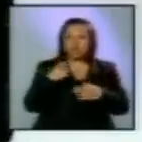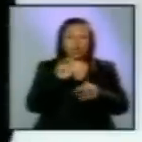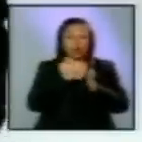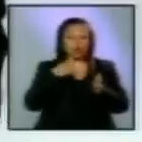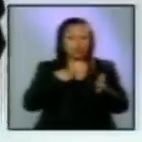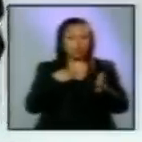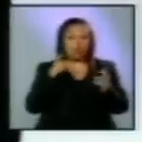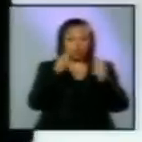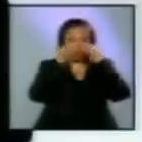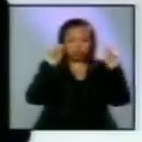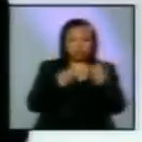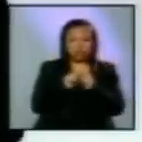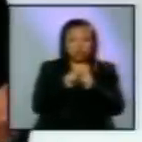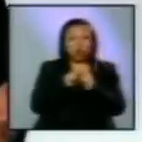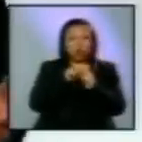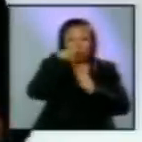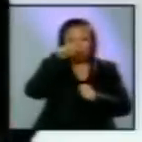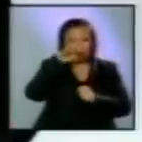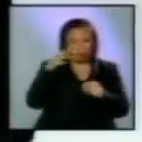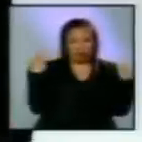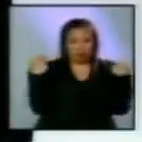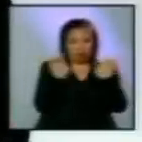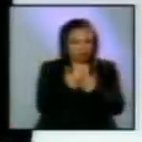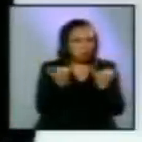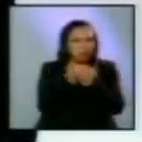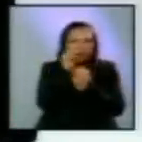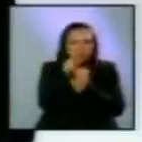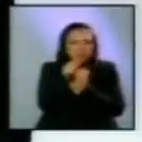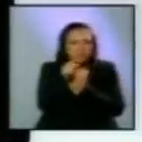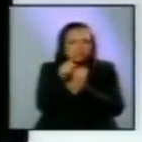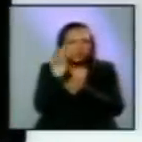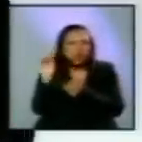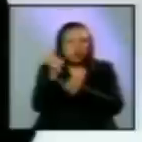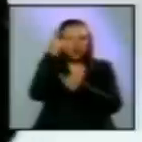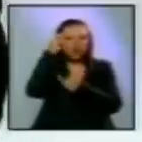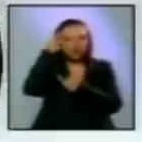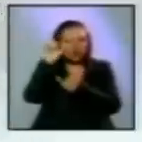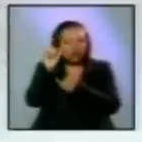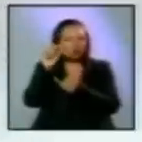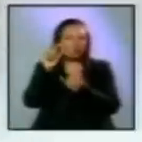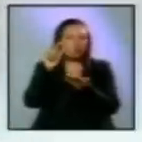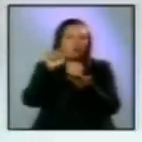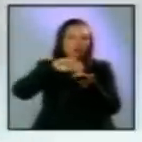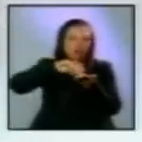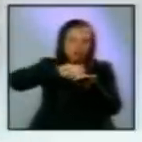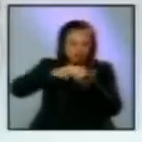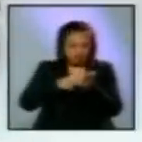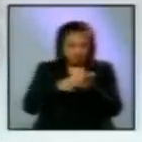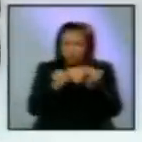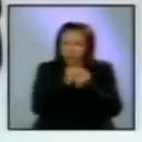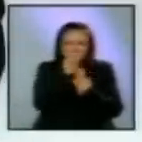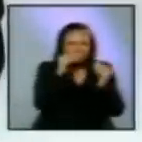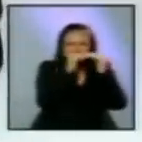escuela normal con la carrera magisterial como salir de la Facultad de Ingeniería de la UNAM. Necesitamos darles a las